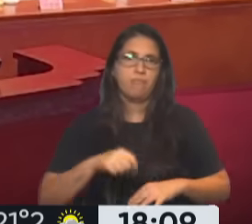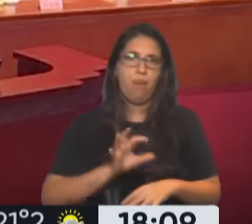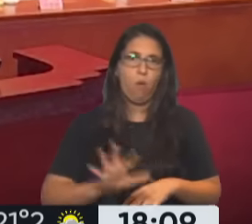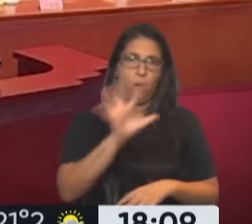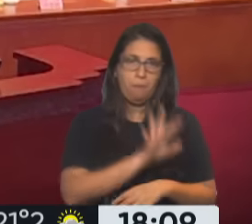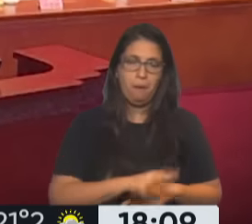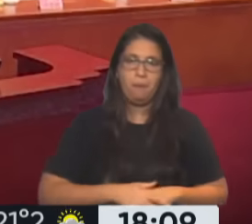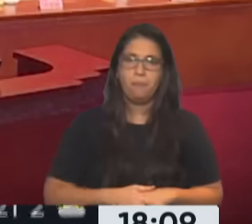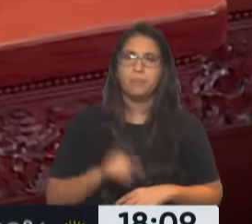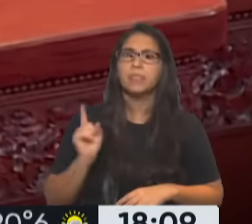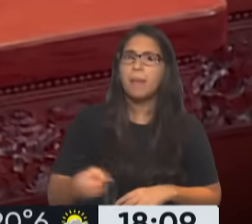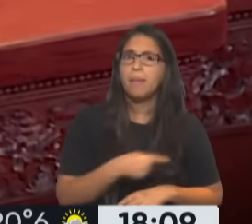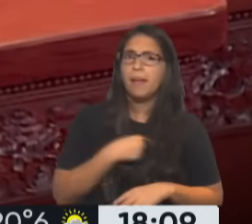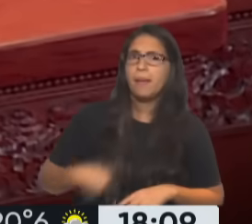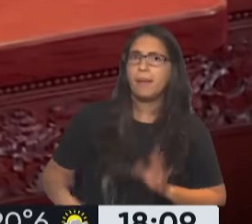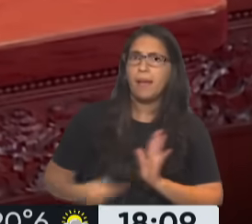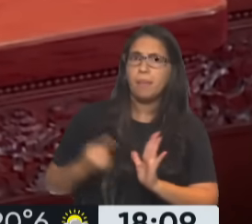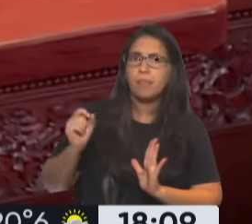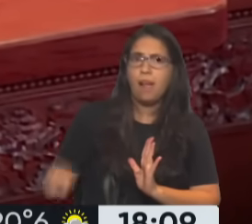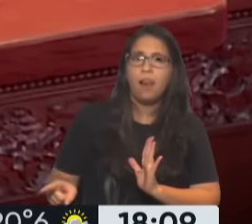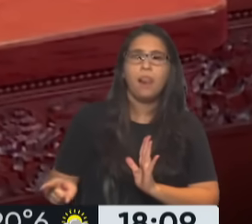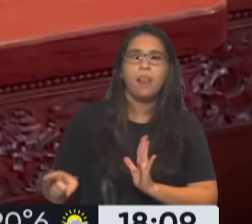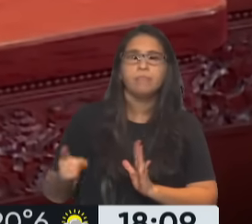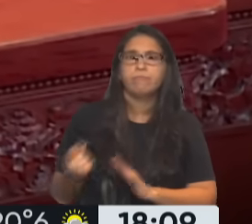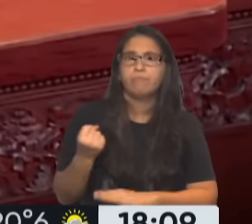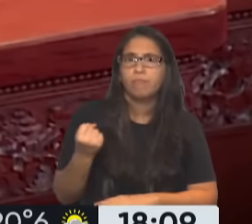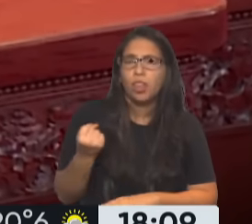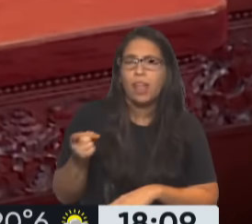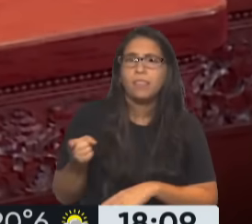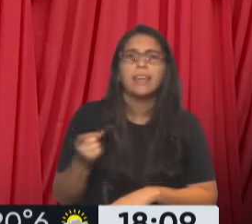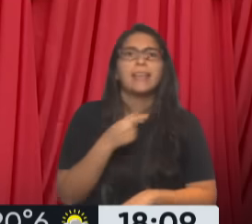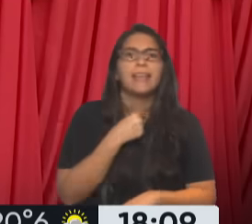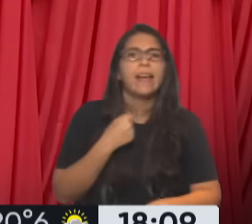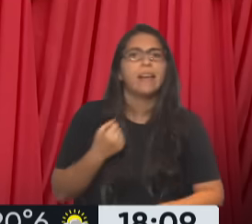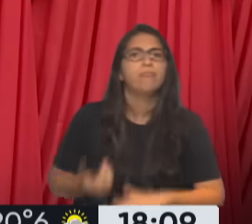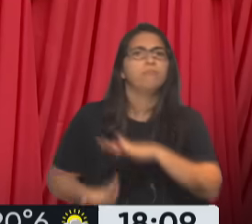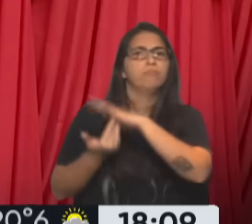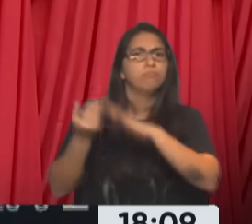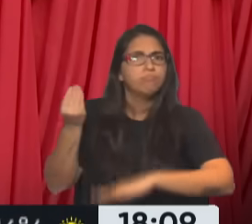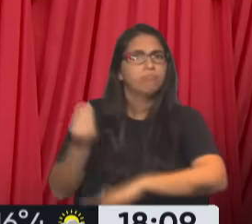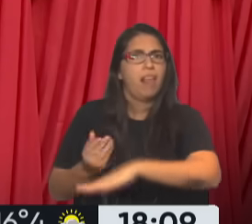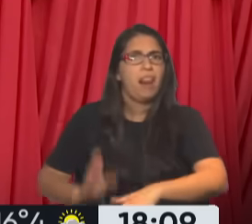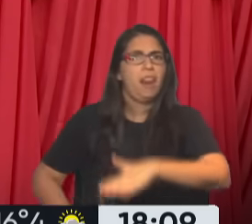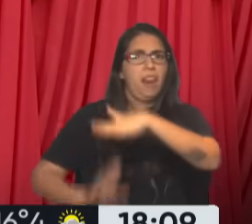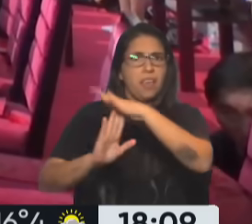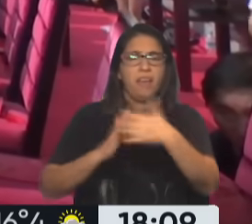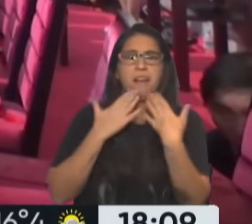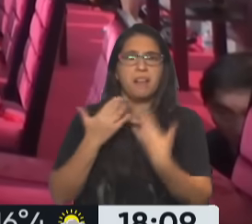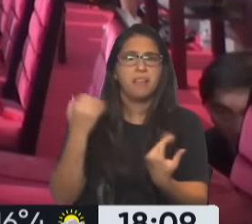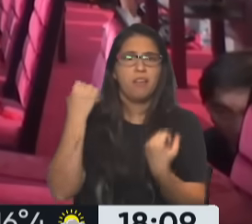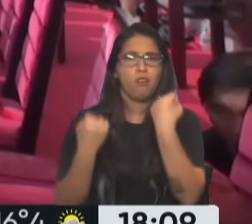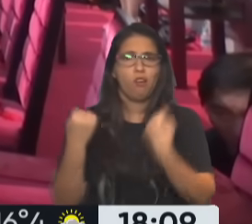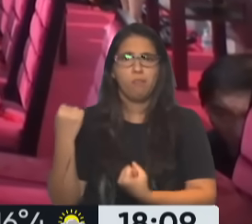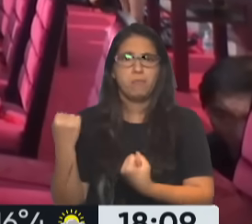esto también le conviene a Beijing, quien con Xi Jinping busca afirmar el liderazgo global chino a través de la economía antes que por